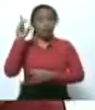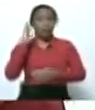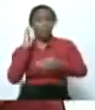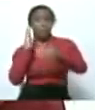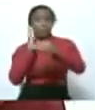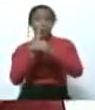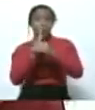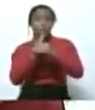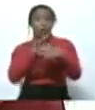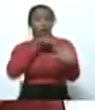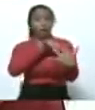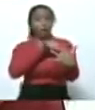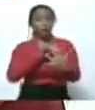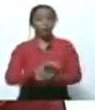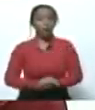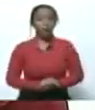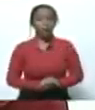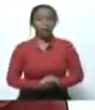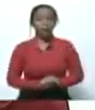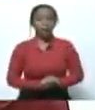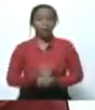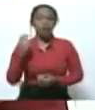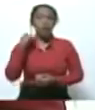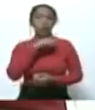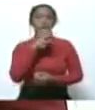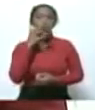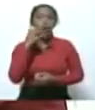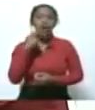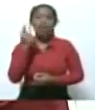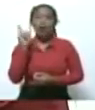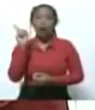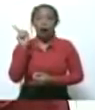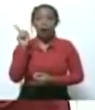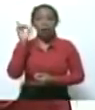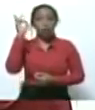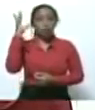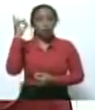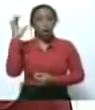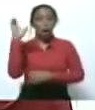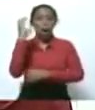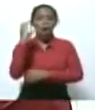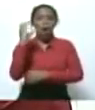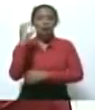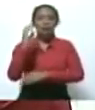guerra. Recuerda que Duque dijo que Colombia, pues,